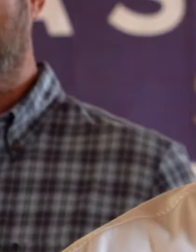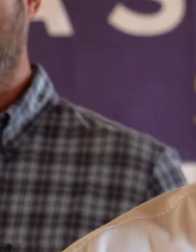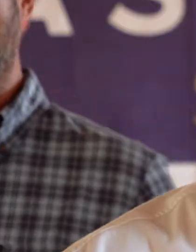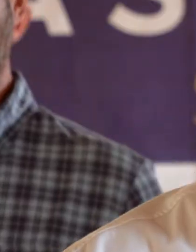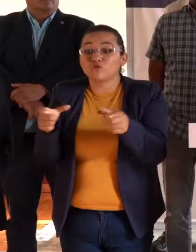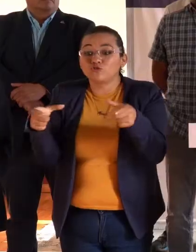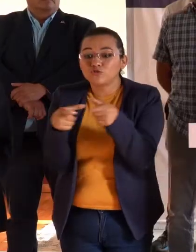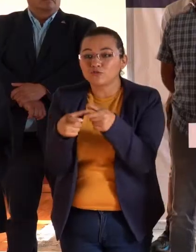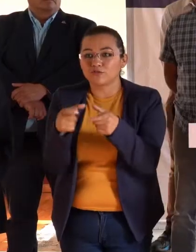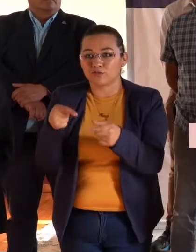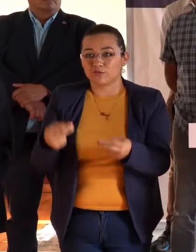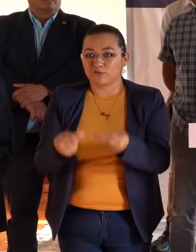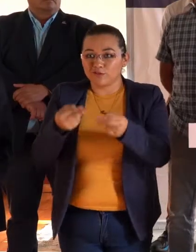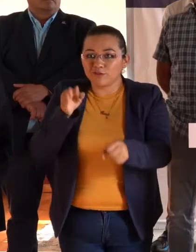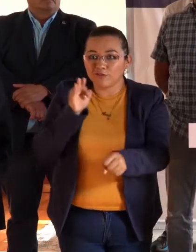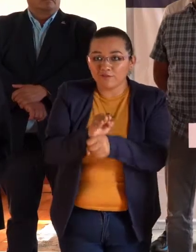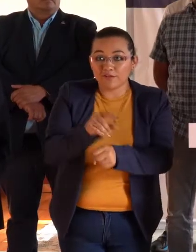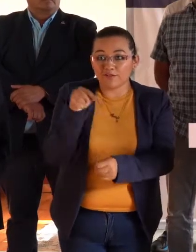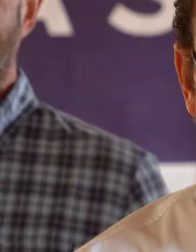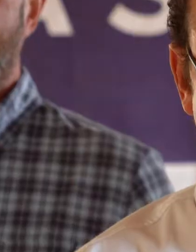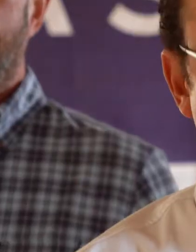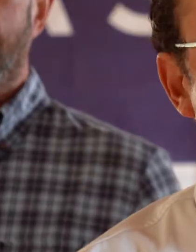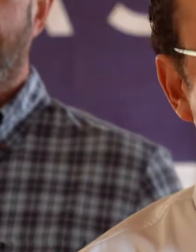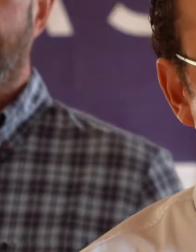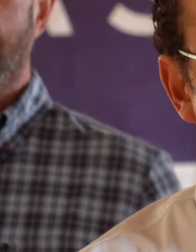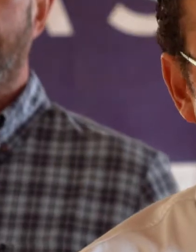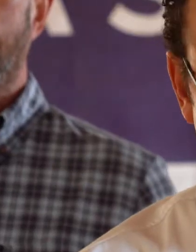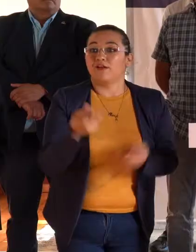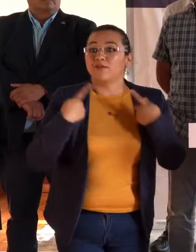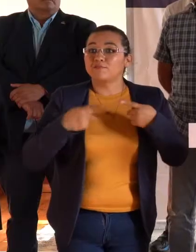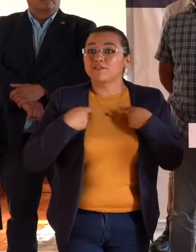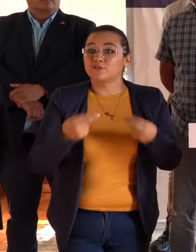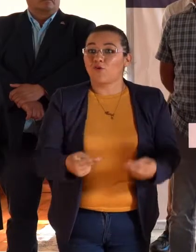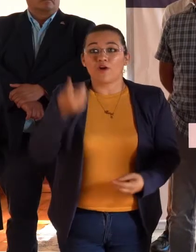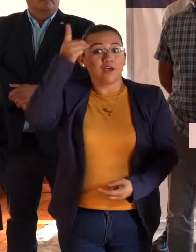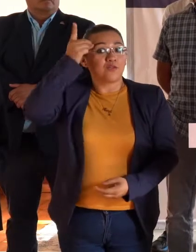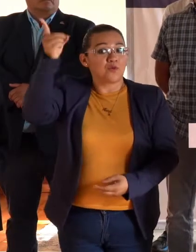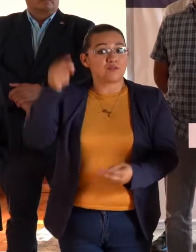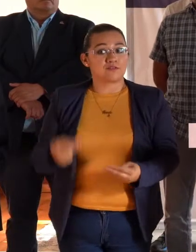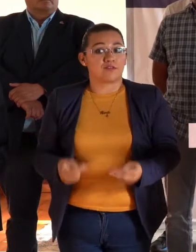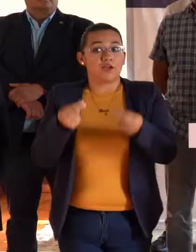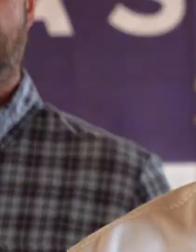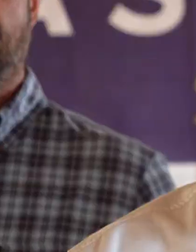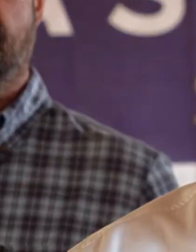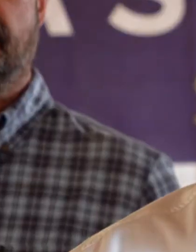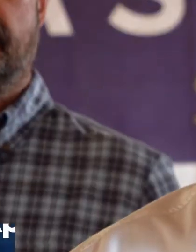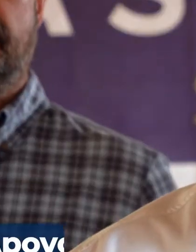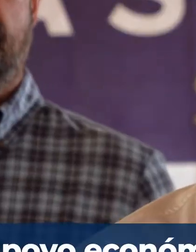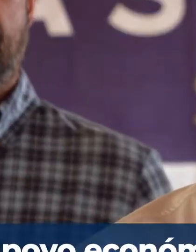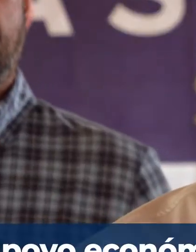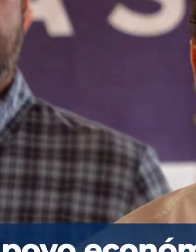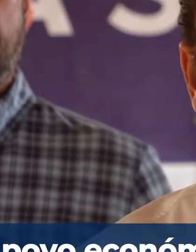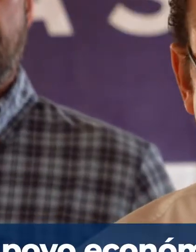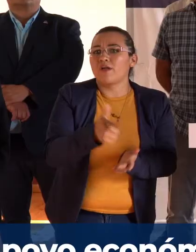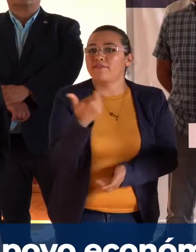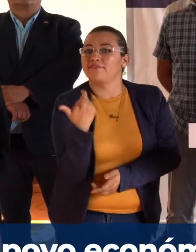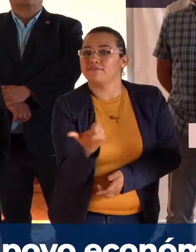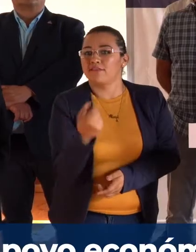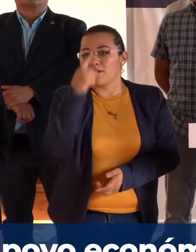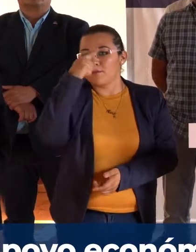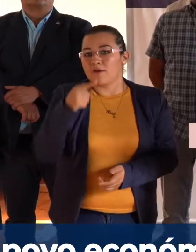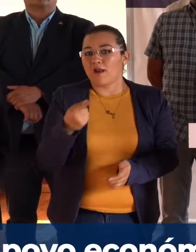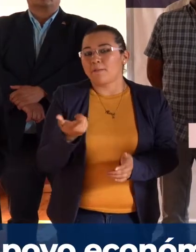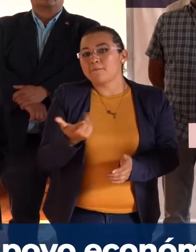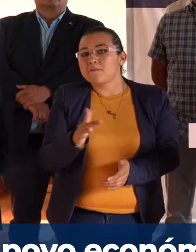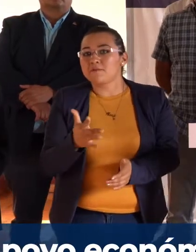economía familiar y proteger el derecho humano al trabajo de los comerciantes, el gobierno municipal contribuirá a través de un apoyo económico por la